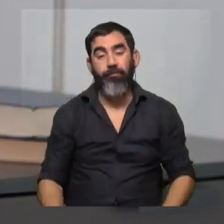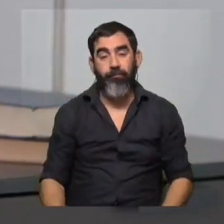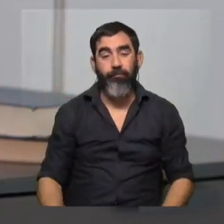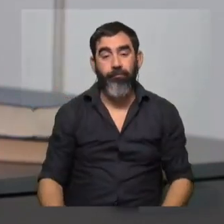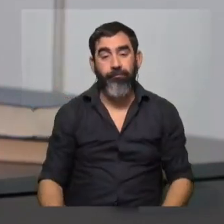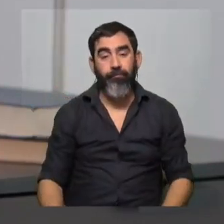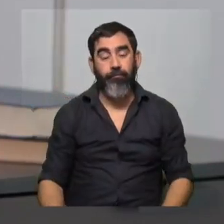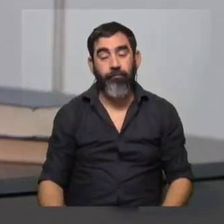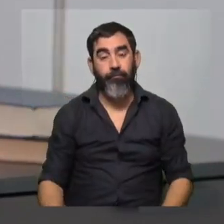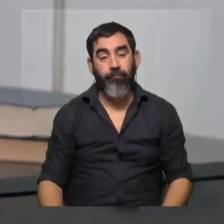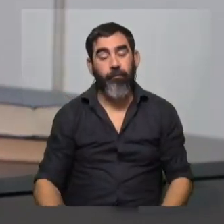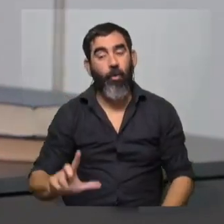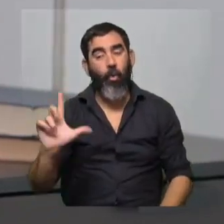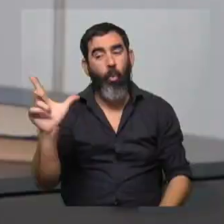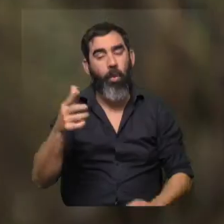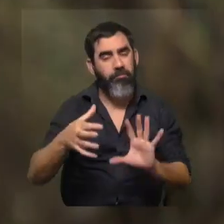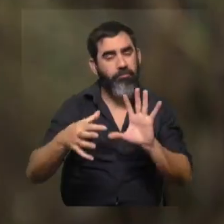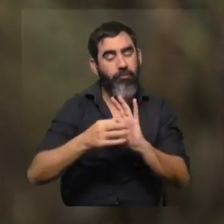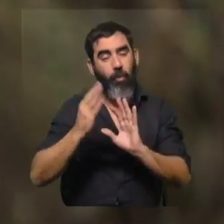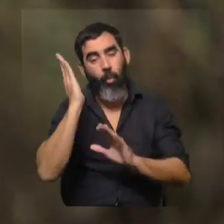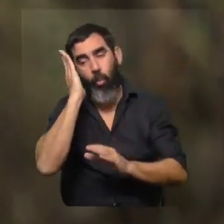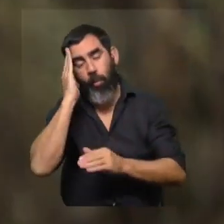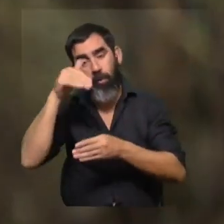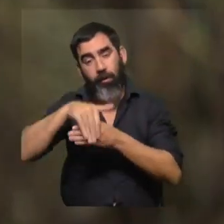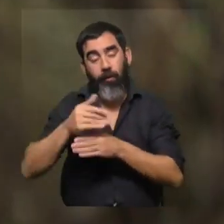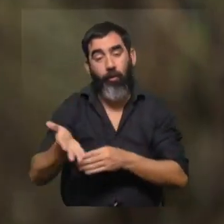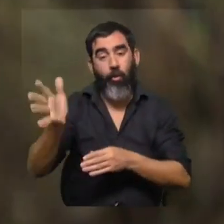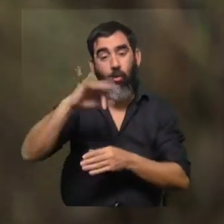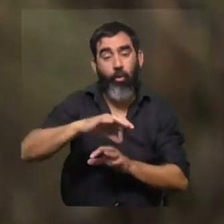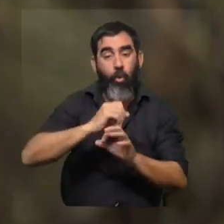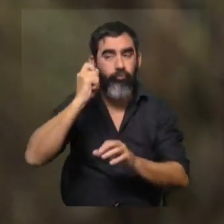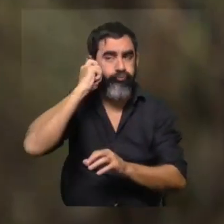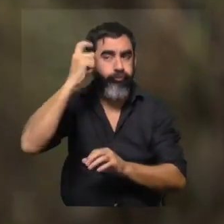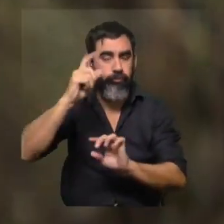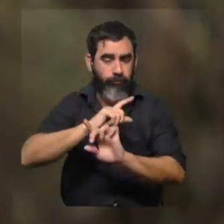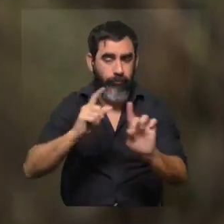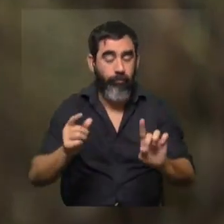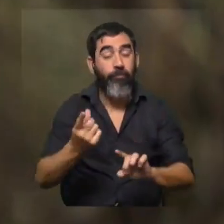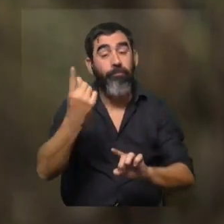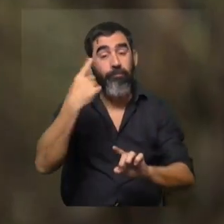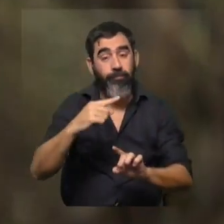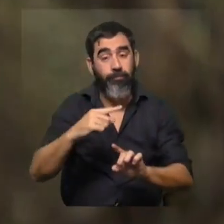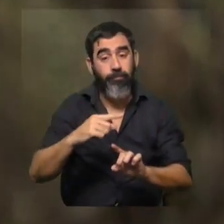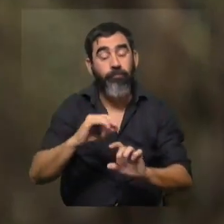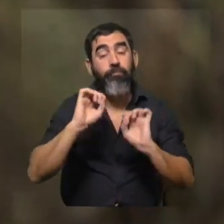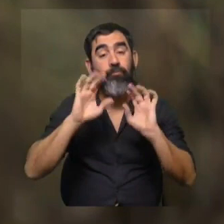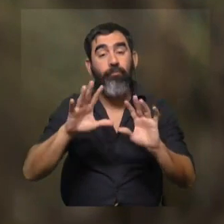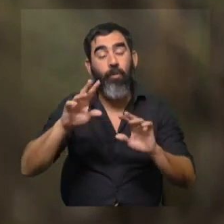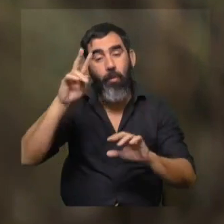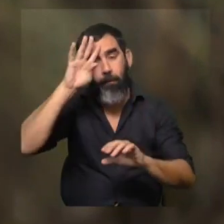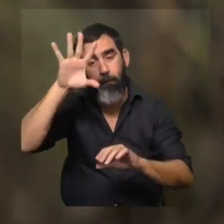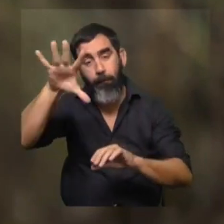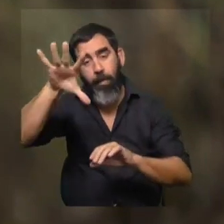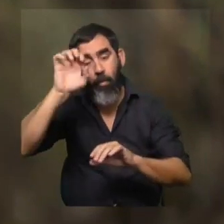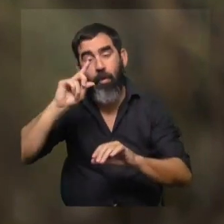otro lado, no encontramos una asociación entre dormir siesta frecuentemente y el desempeño cognitivo, pero nosotros solo indagamos lo que tiene que ver con memoria